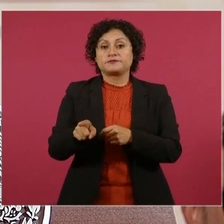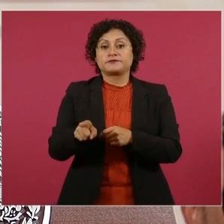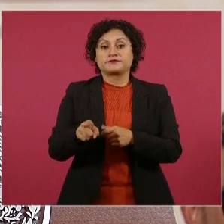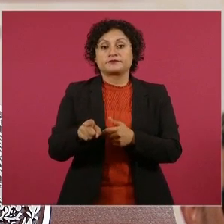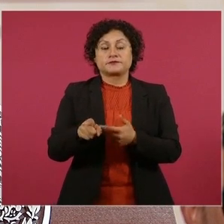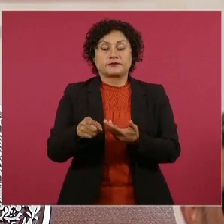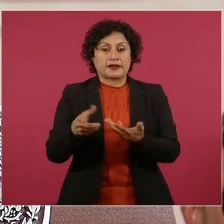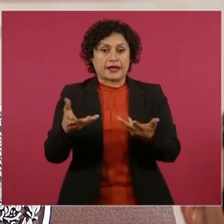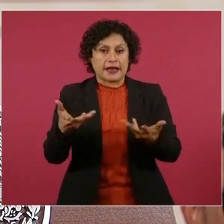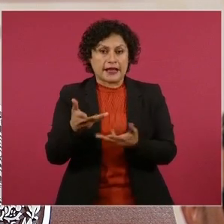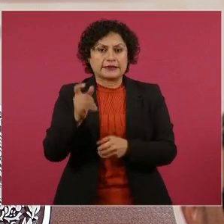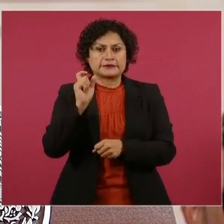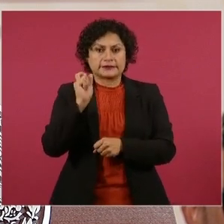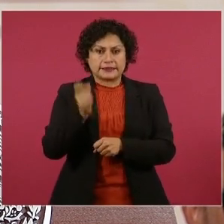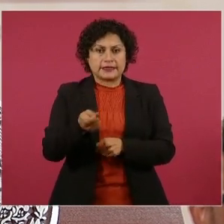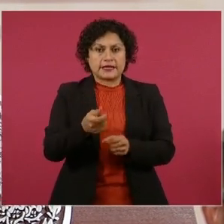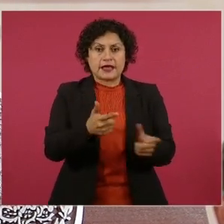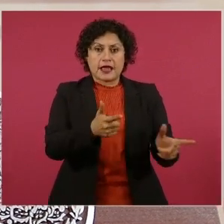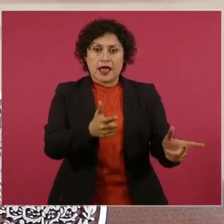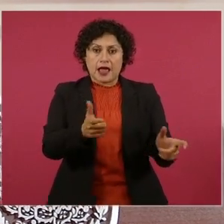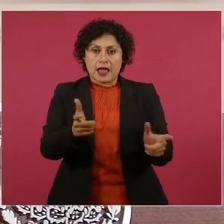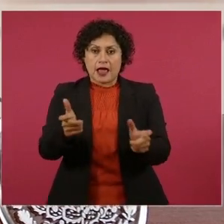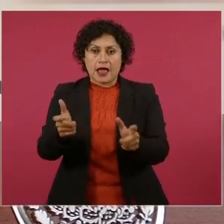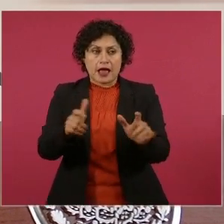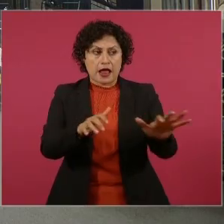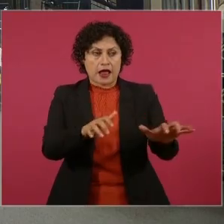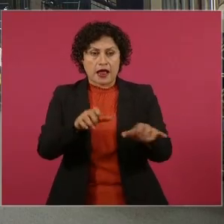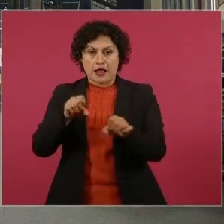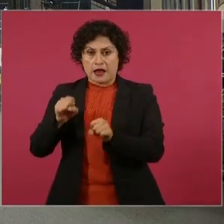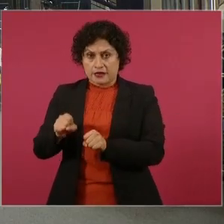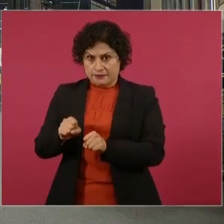decomiso de armas en